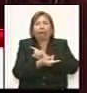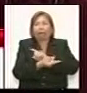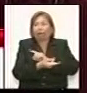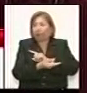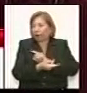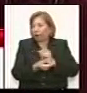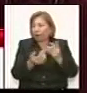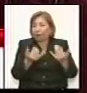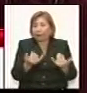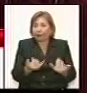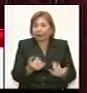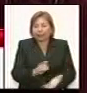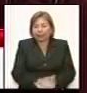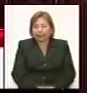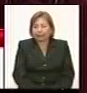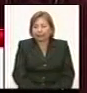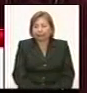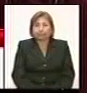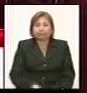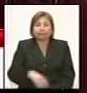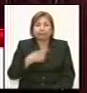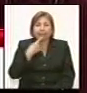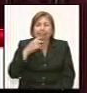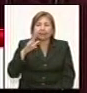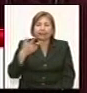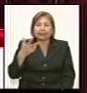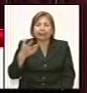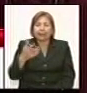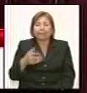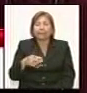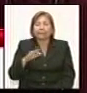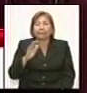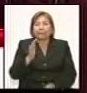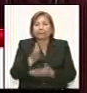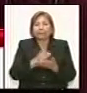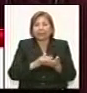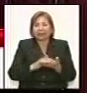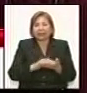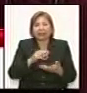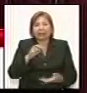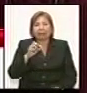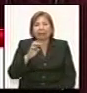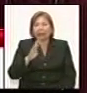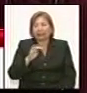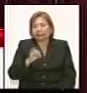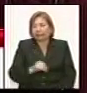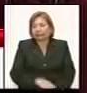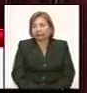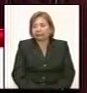día es la tercera parte del PBI del Perú.